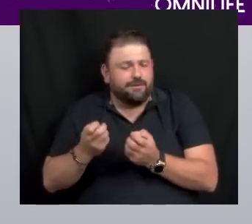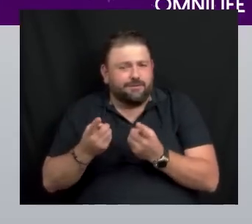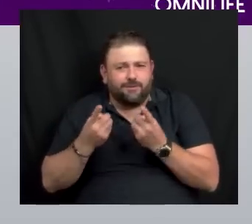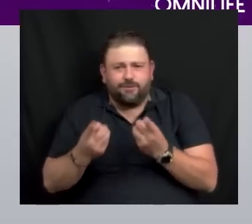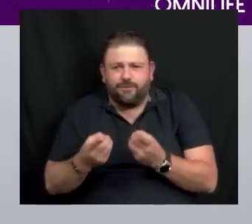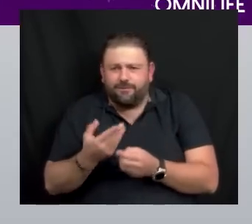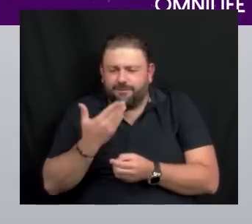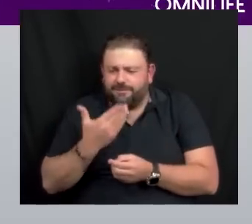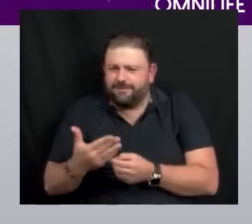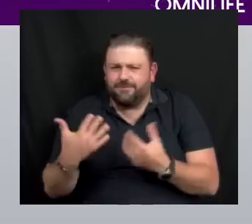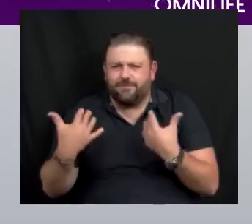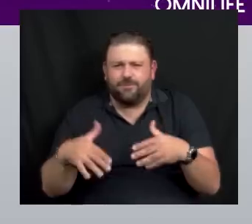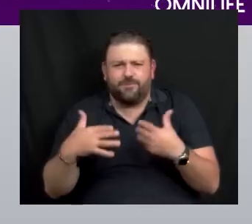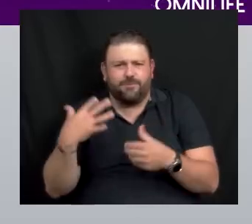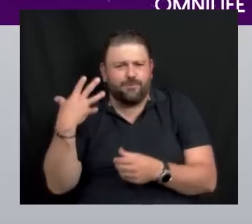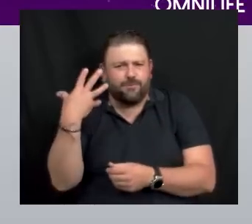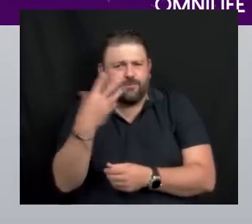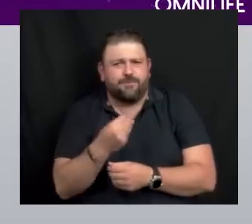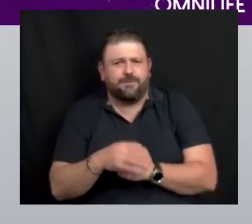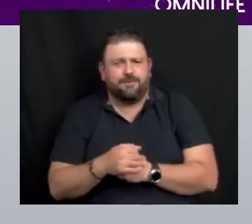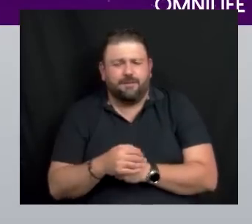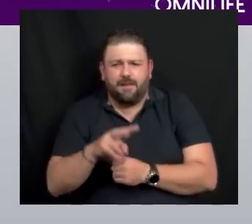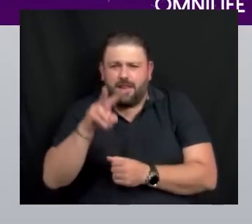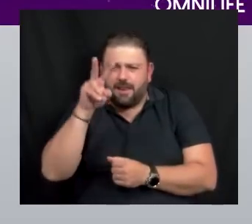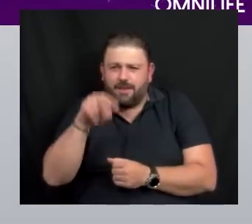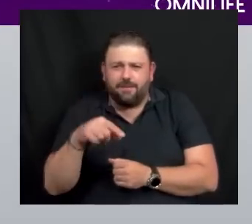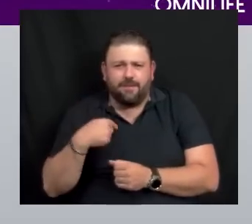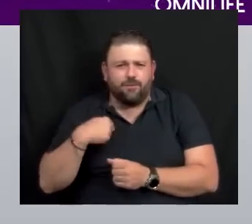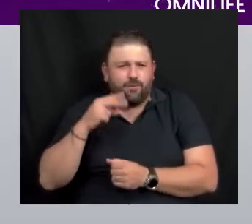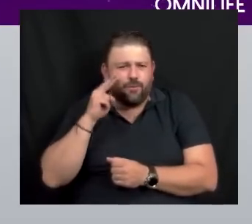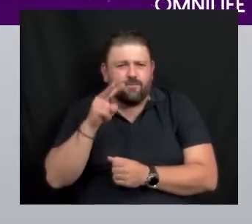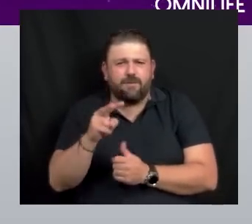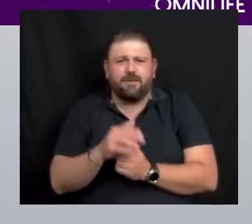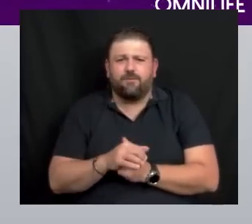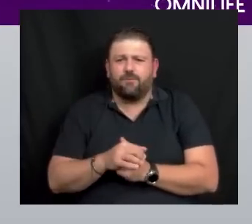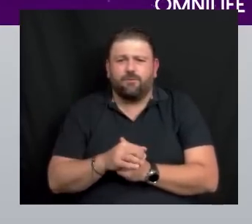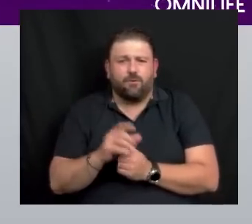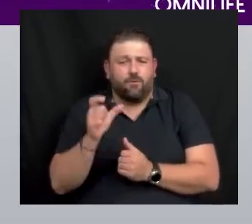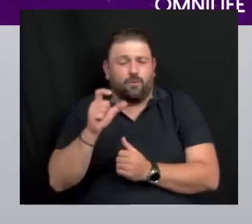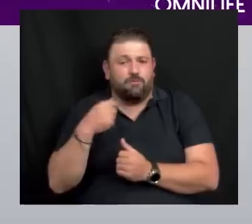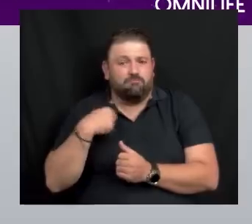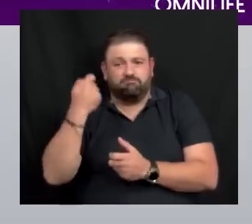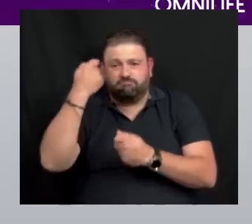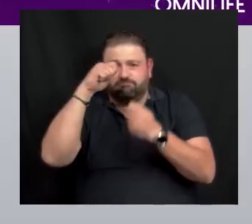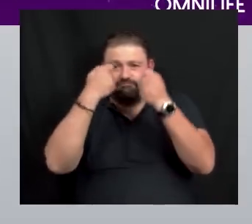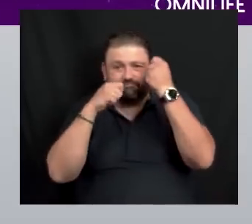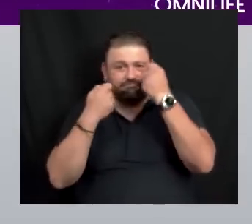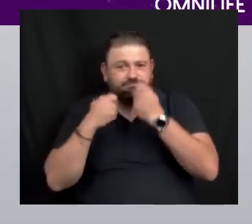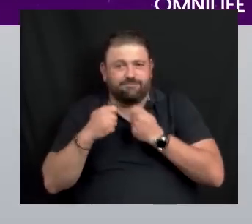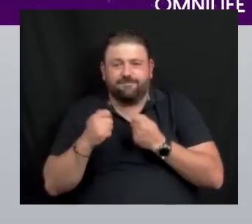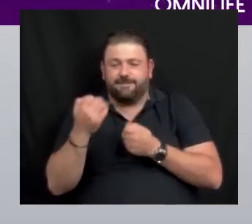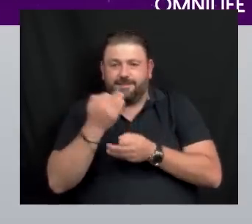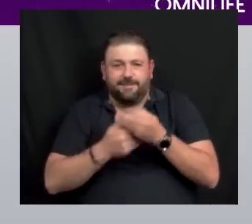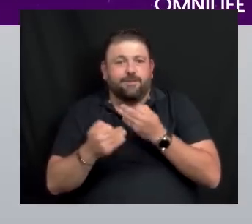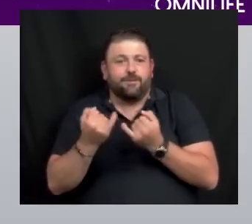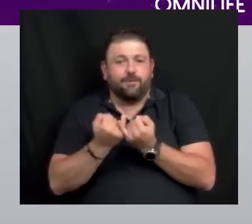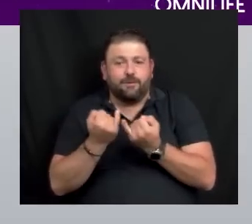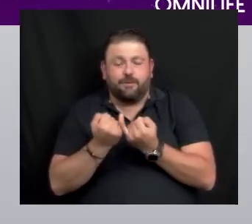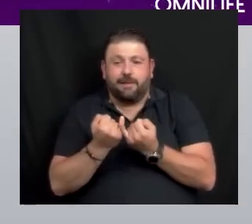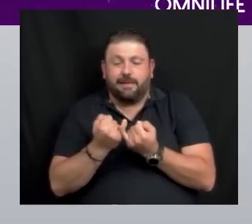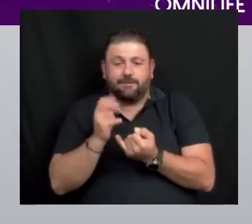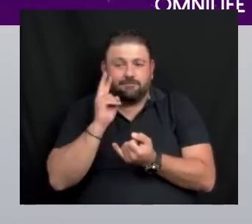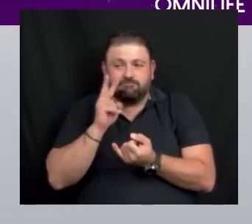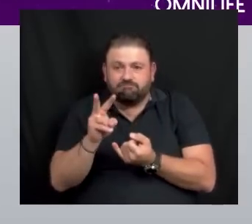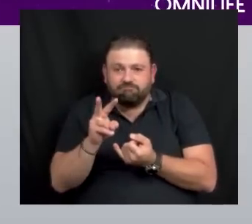O sea, es una maravilla. Una maravilla. Yo veo, cuando de repente voy y entrego un maquillaje, y la otra vez que estaba yendo con Val y con